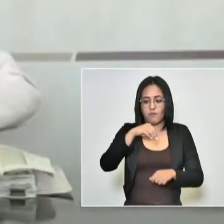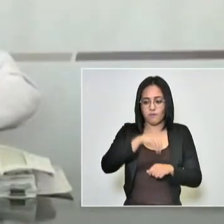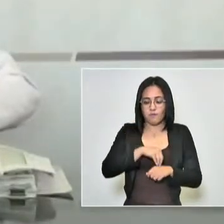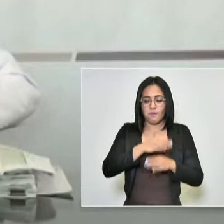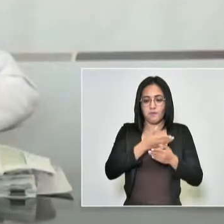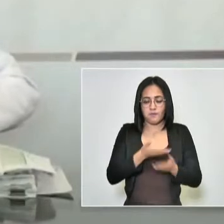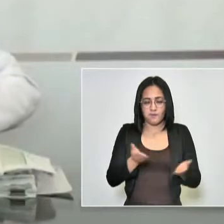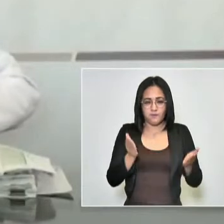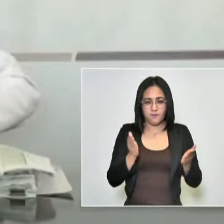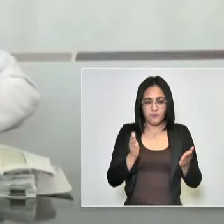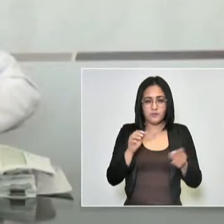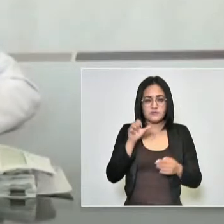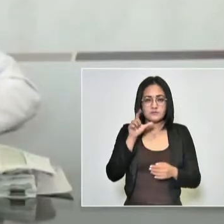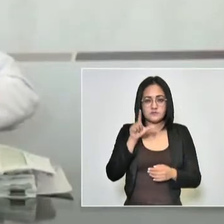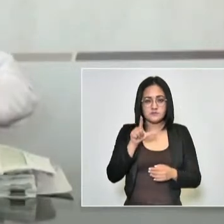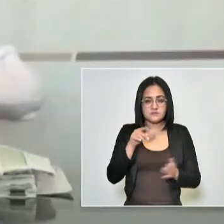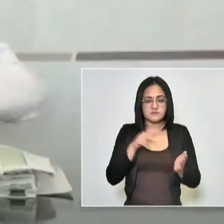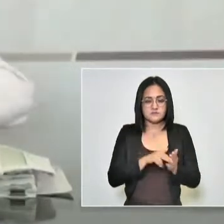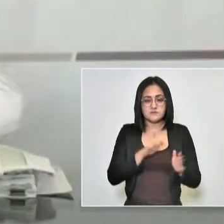aplicamos